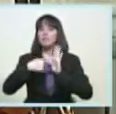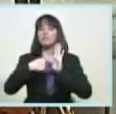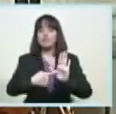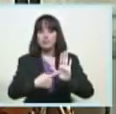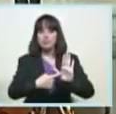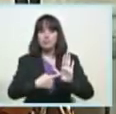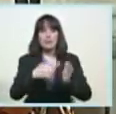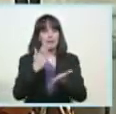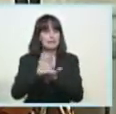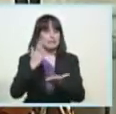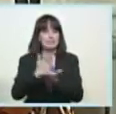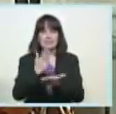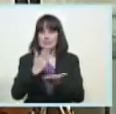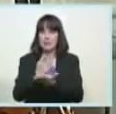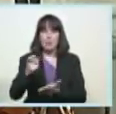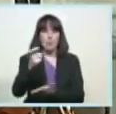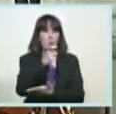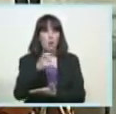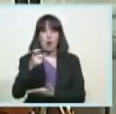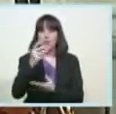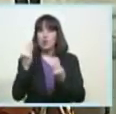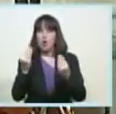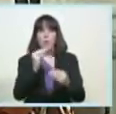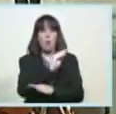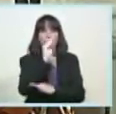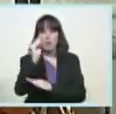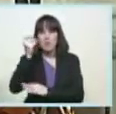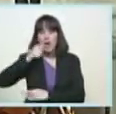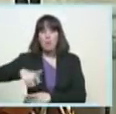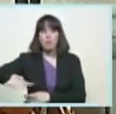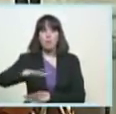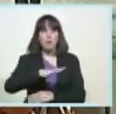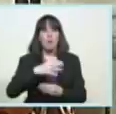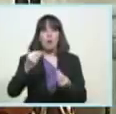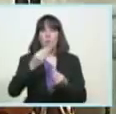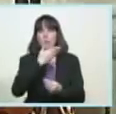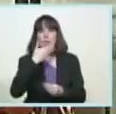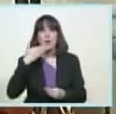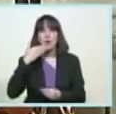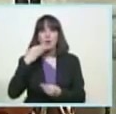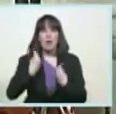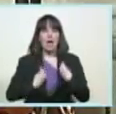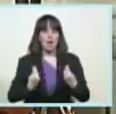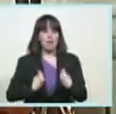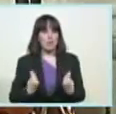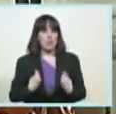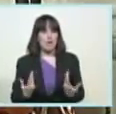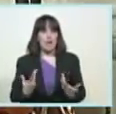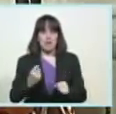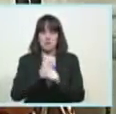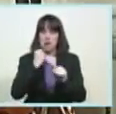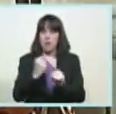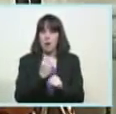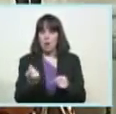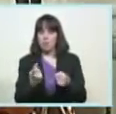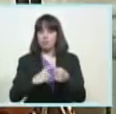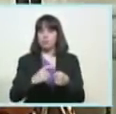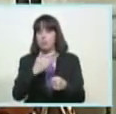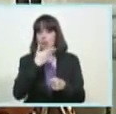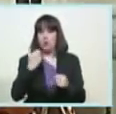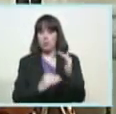siempre siempre estaba buscando como yo protejo al pueblo como le mejora las condiciones de vida las condiciones de trabajo